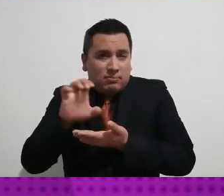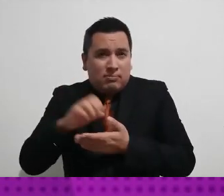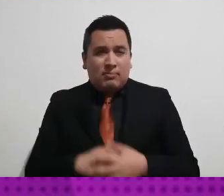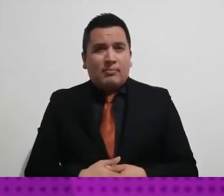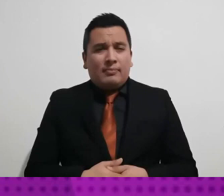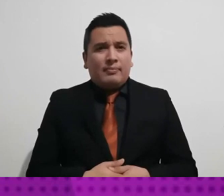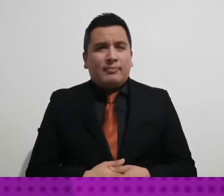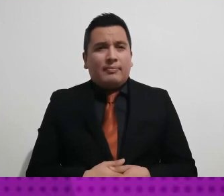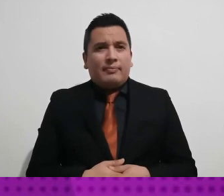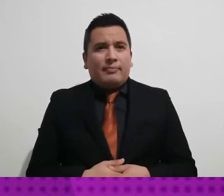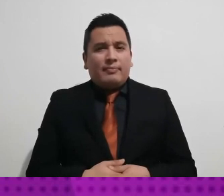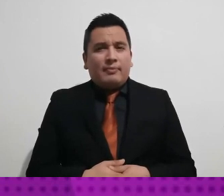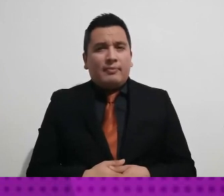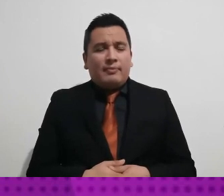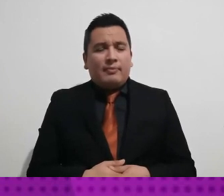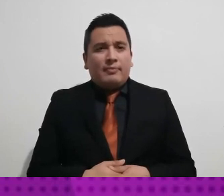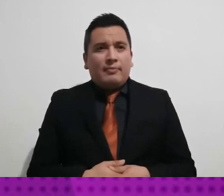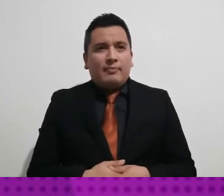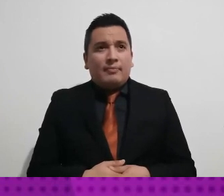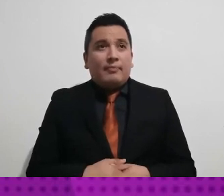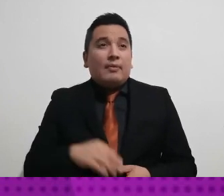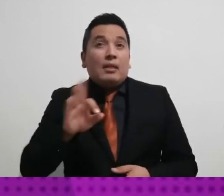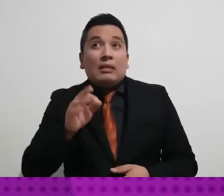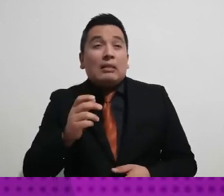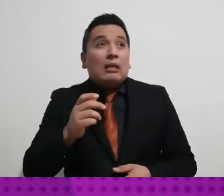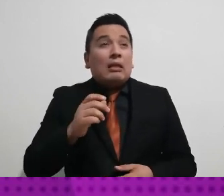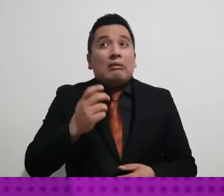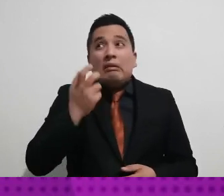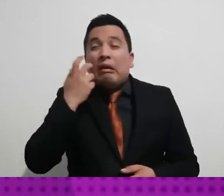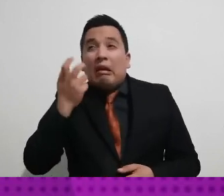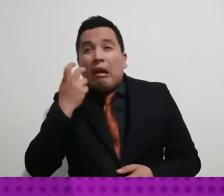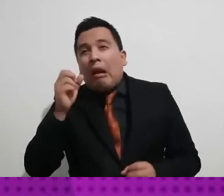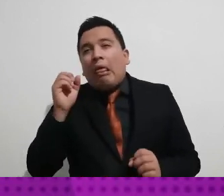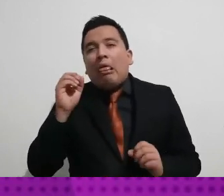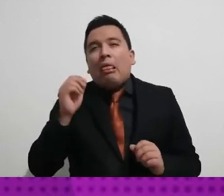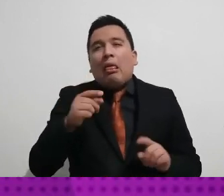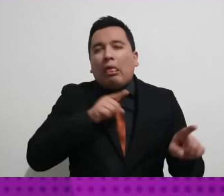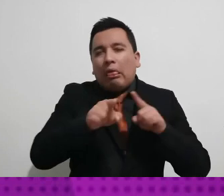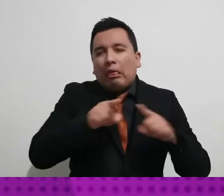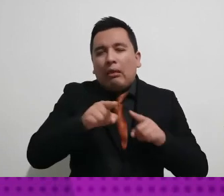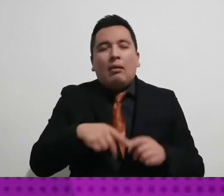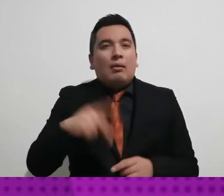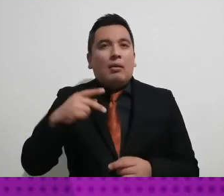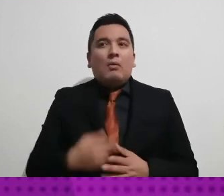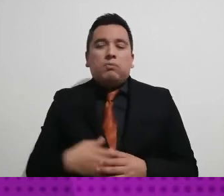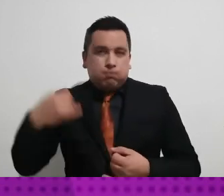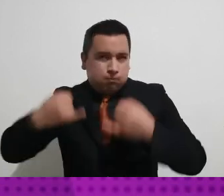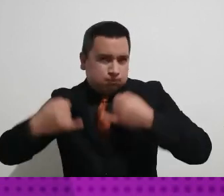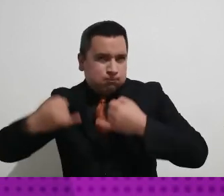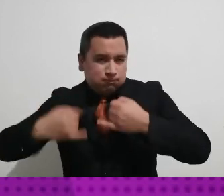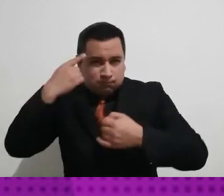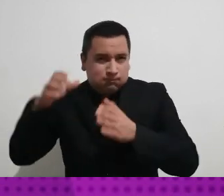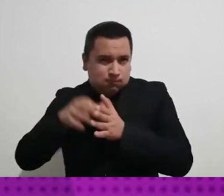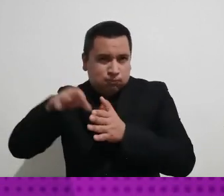Instituto Electoral de Coahuila, independientemente de lo que quisieran decir muchos, han sido validadas por los